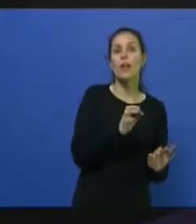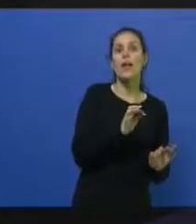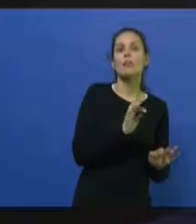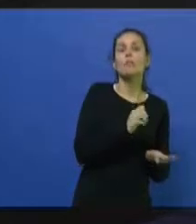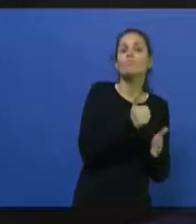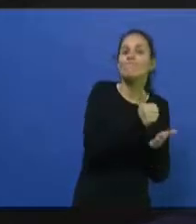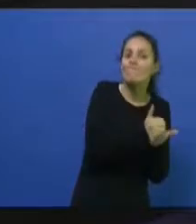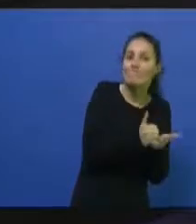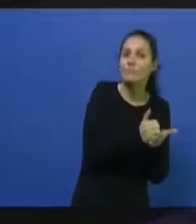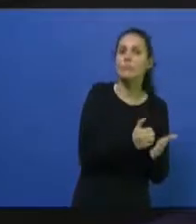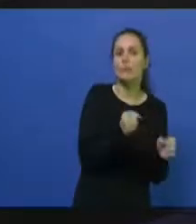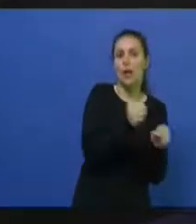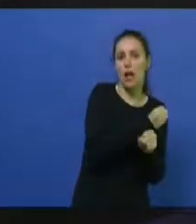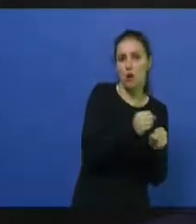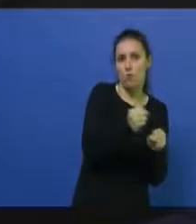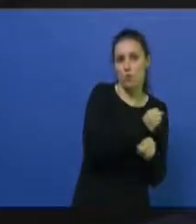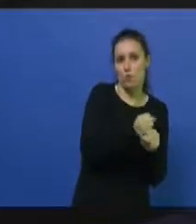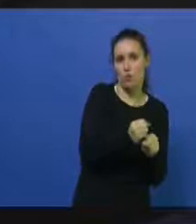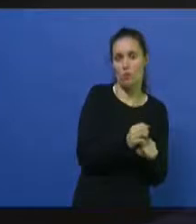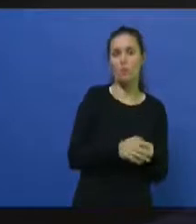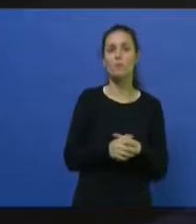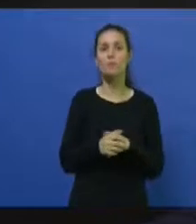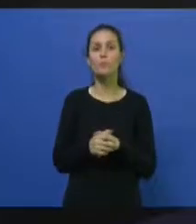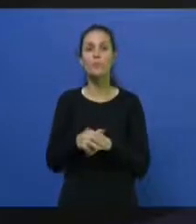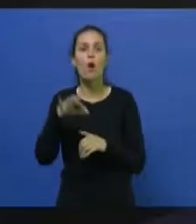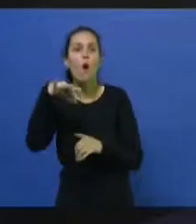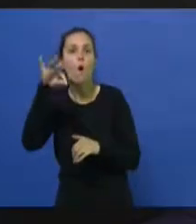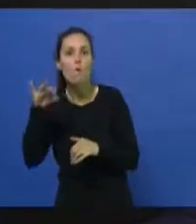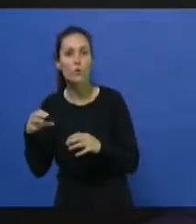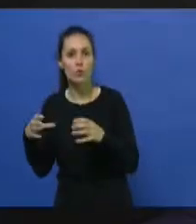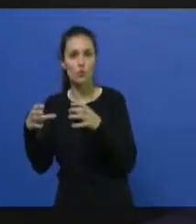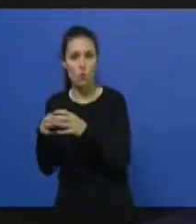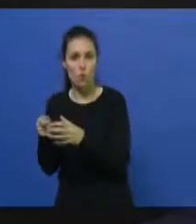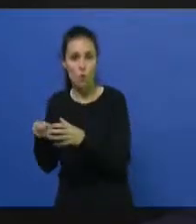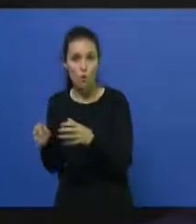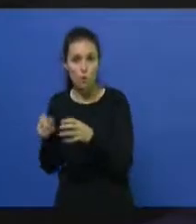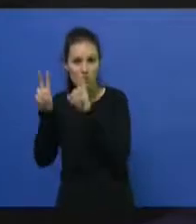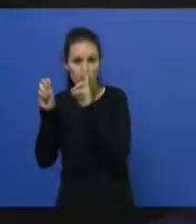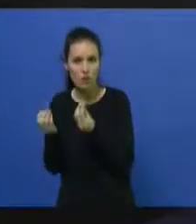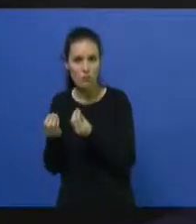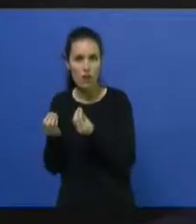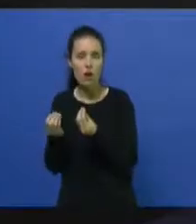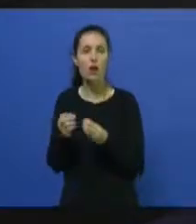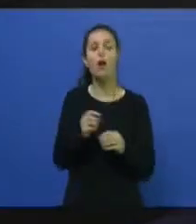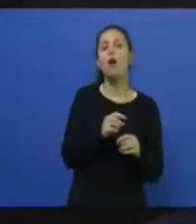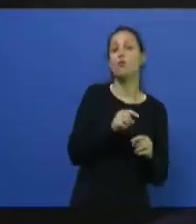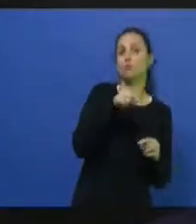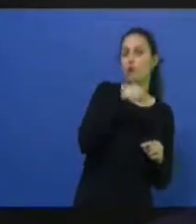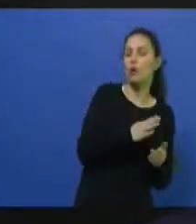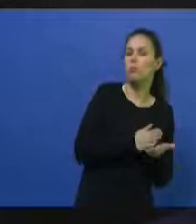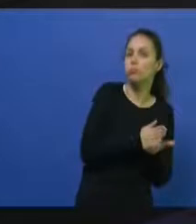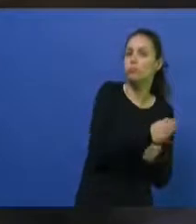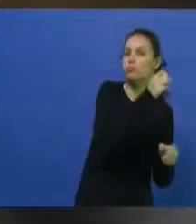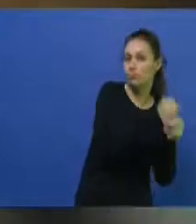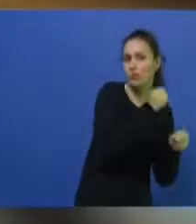las condiciones que lo había enviado el Ejecutivo. Bien, no fue lo único que pasó en el Consejo, hoy siguieron trabajando. Hoy siguieron con la sesión.